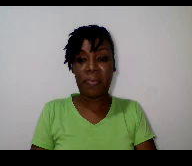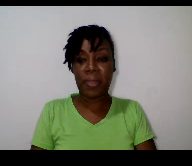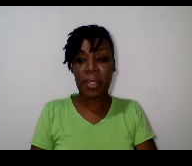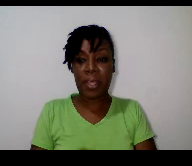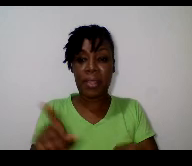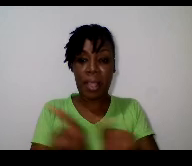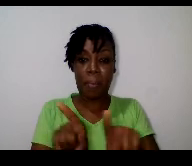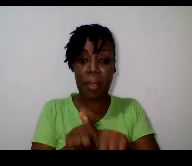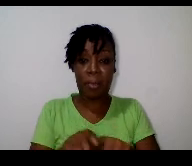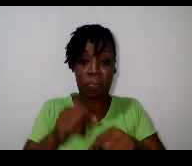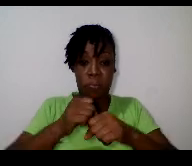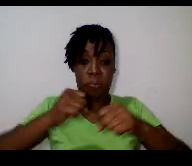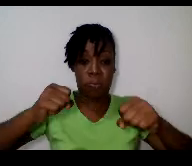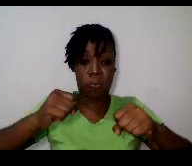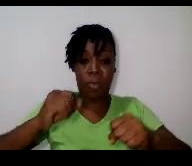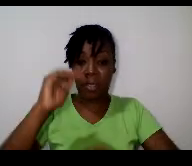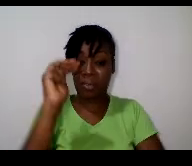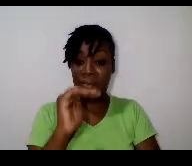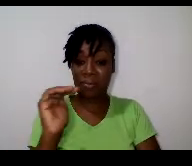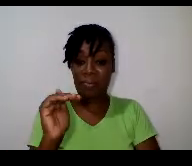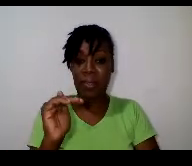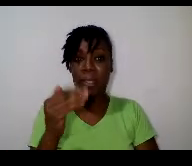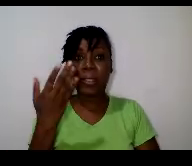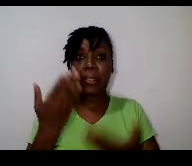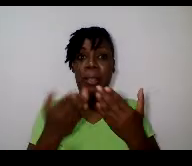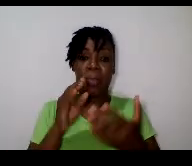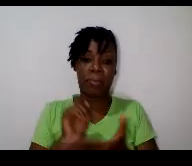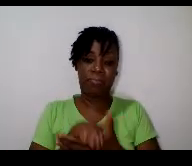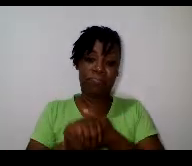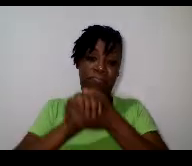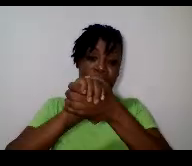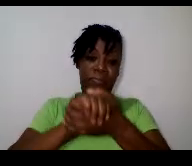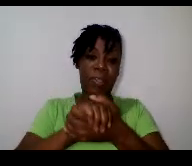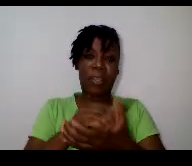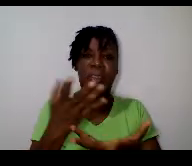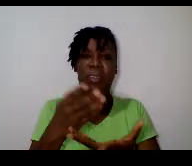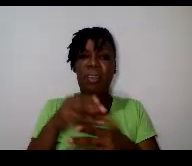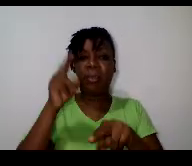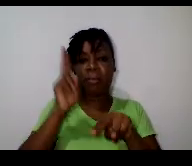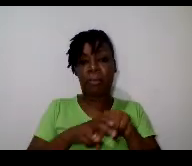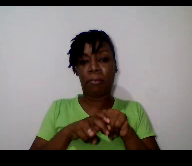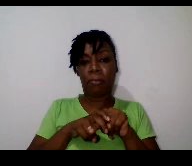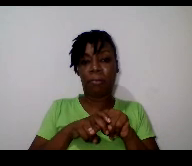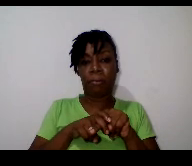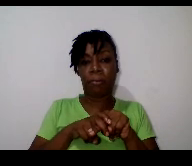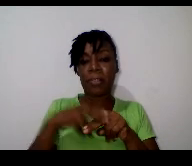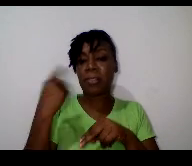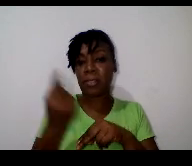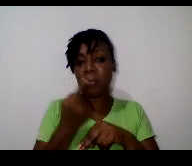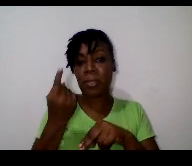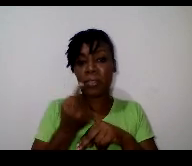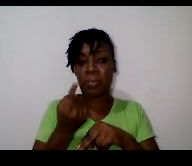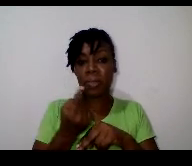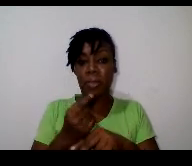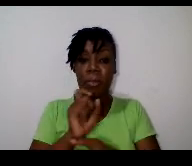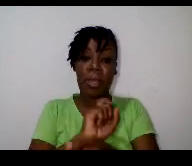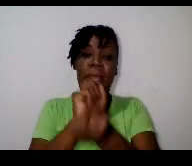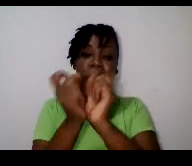obesidad infantil va de la mano con el sedentarismo, va de la mano con malos hábitos, entonces hay que hacer cambios a nivel